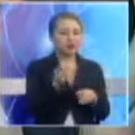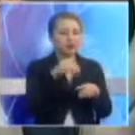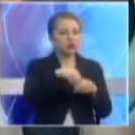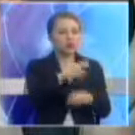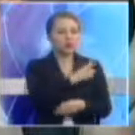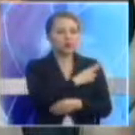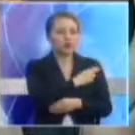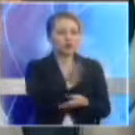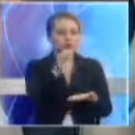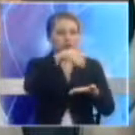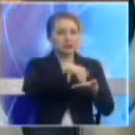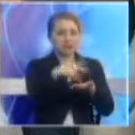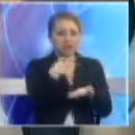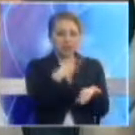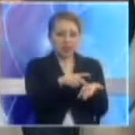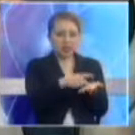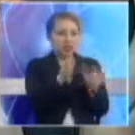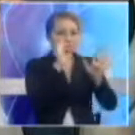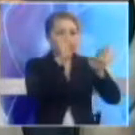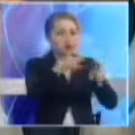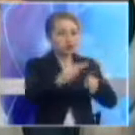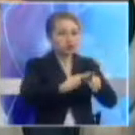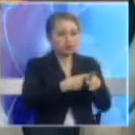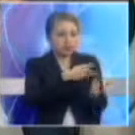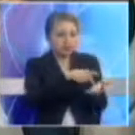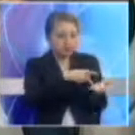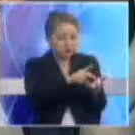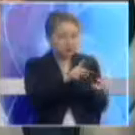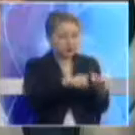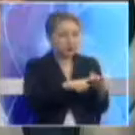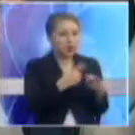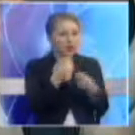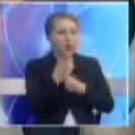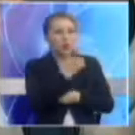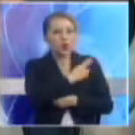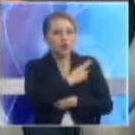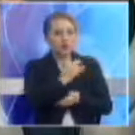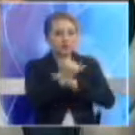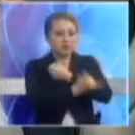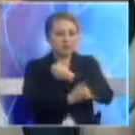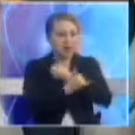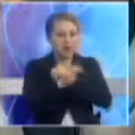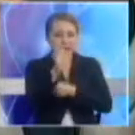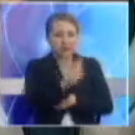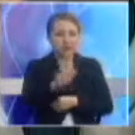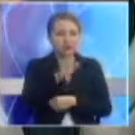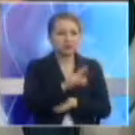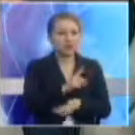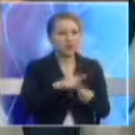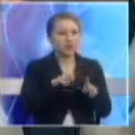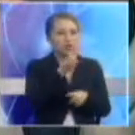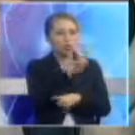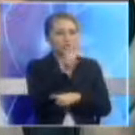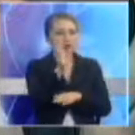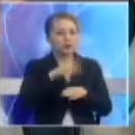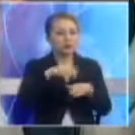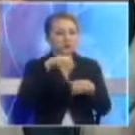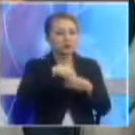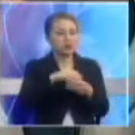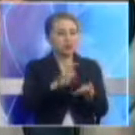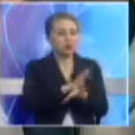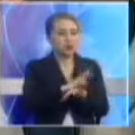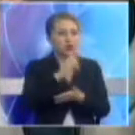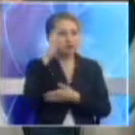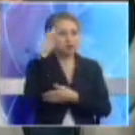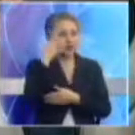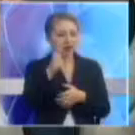Central denuncian que se encuentran impagos durante 8 meses. También universidades del país, días de atrás, 140 docentes de la Escuela Politécnica Nacional